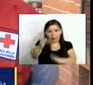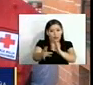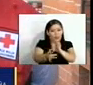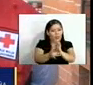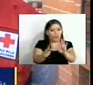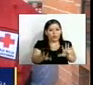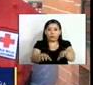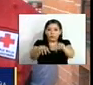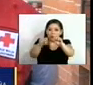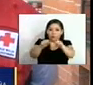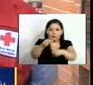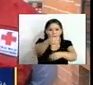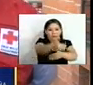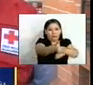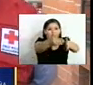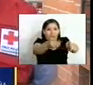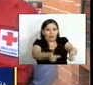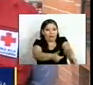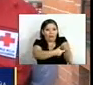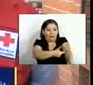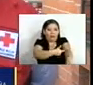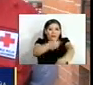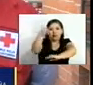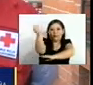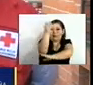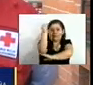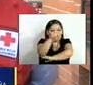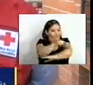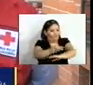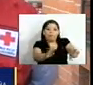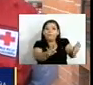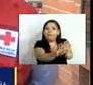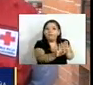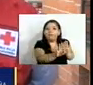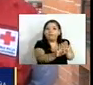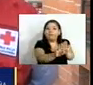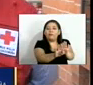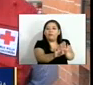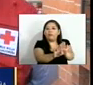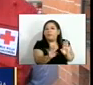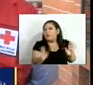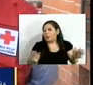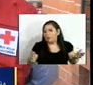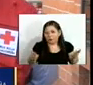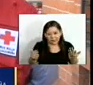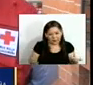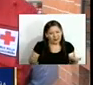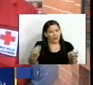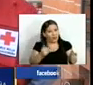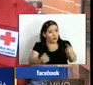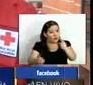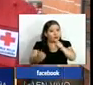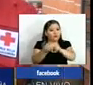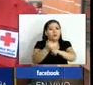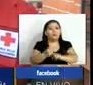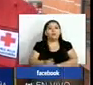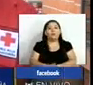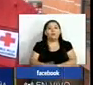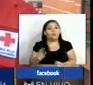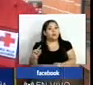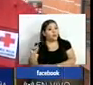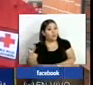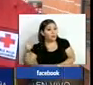actividades de la clínica de emergencias de Cruz Roja Salvadoreña. Con un objetivo principal,